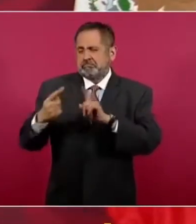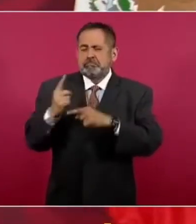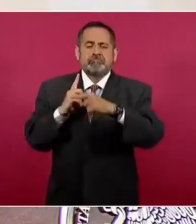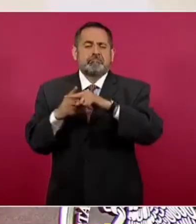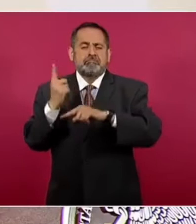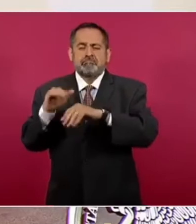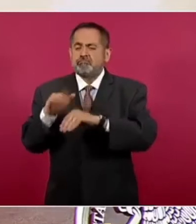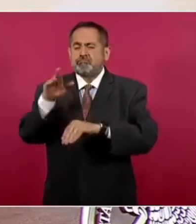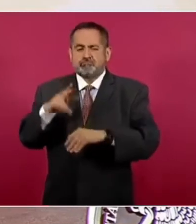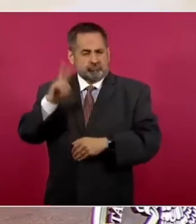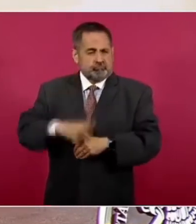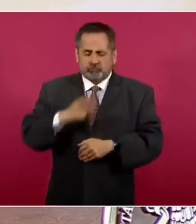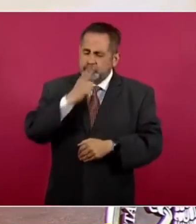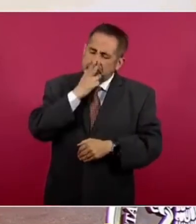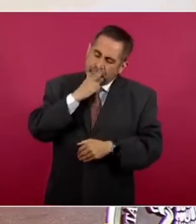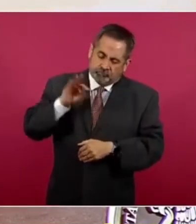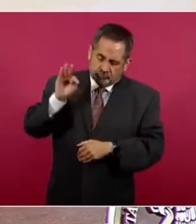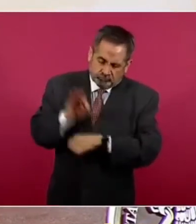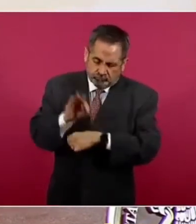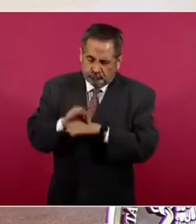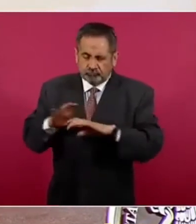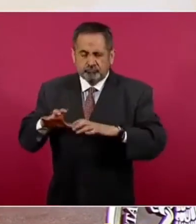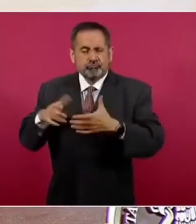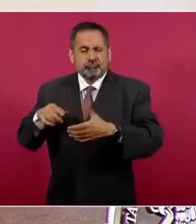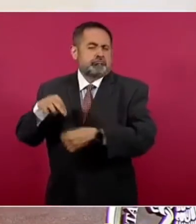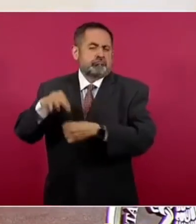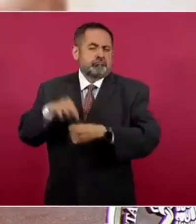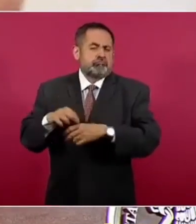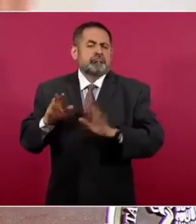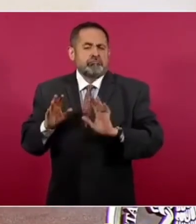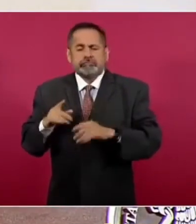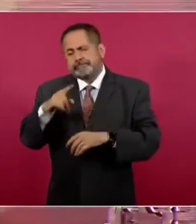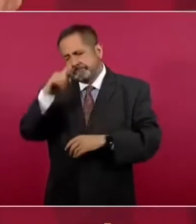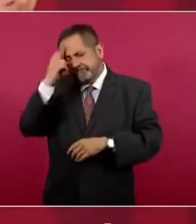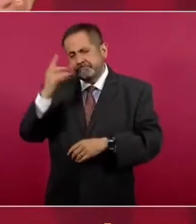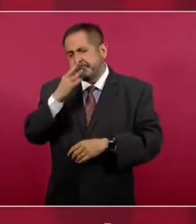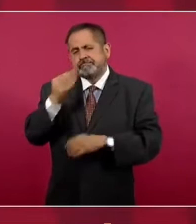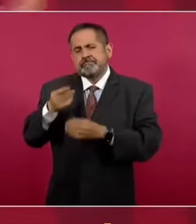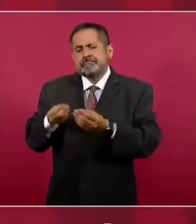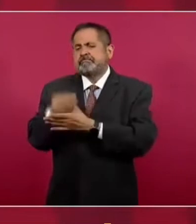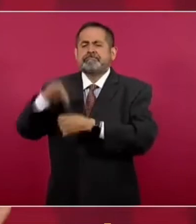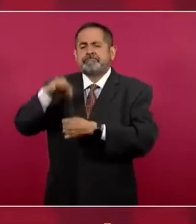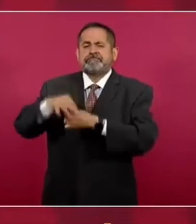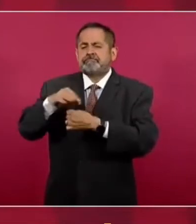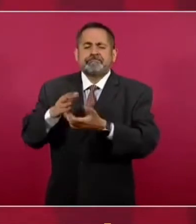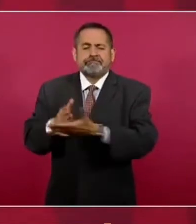nacionalistas, verdaderos representantes del pueblo, y saldrían las